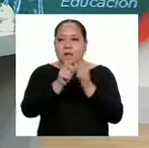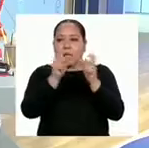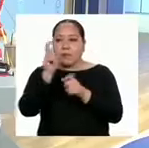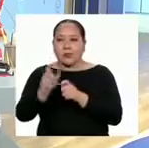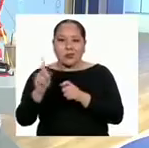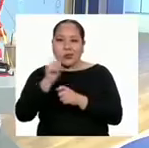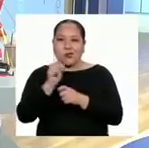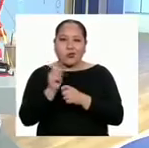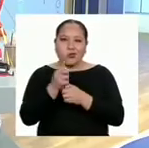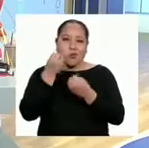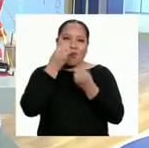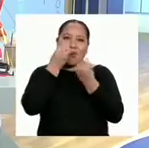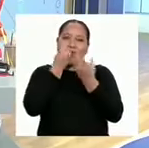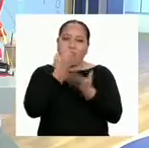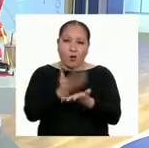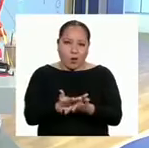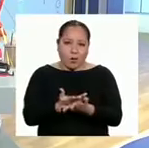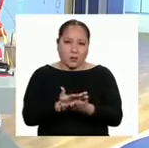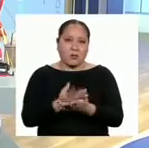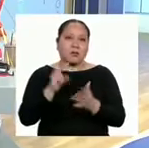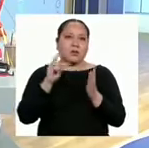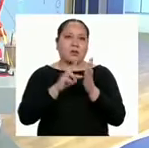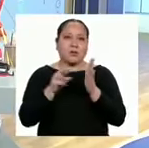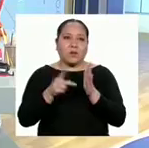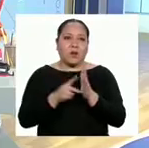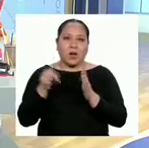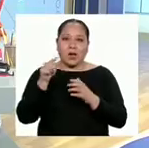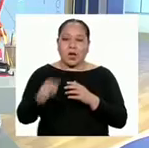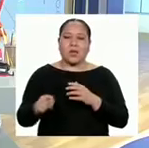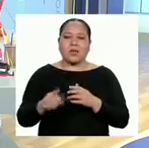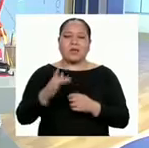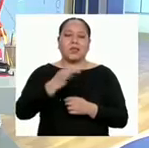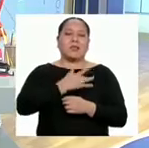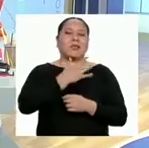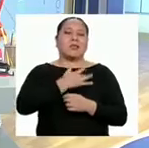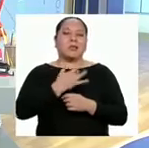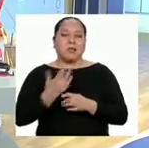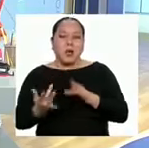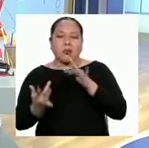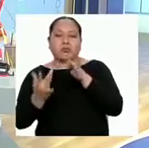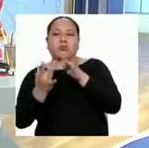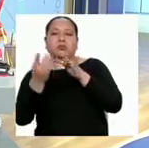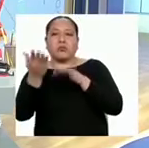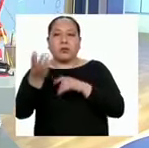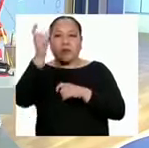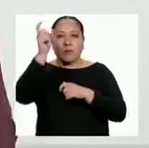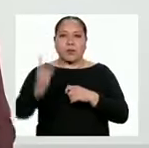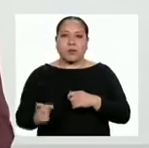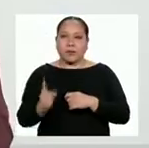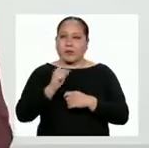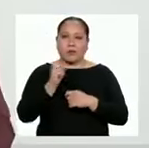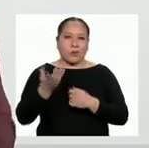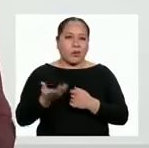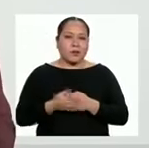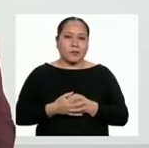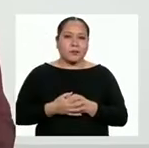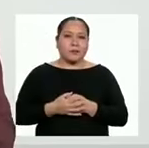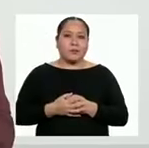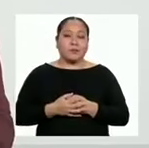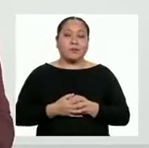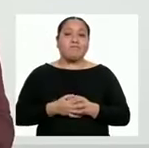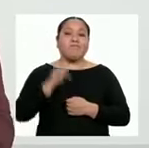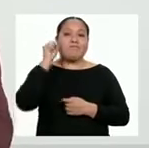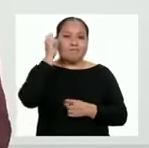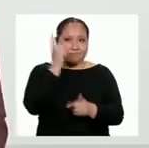humanos. Digamos, que no tengan esa cuota de sensibilidad ni empatía hacia los demás. Así